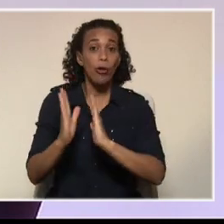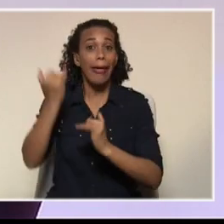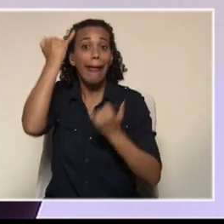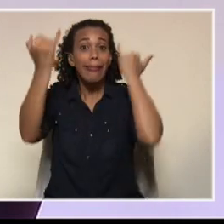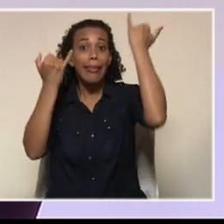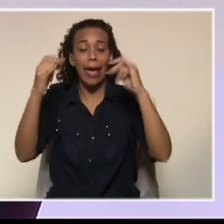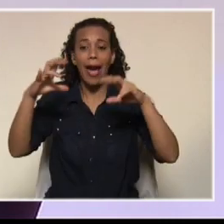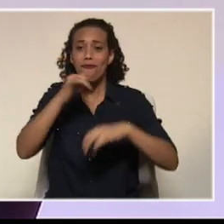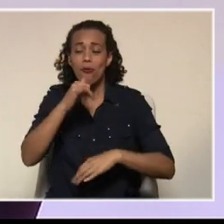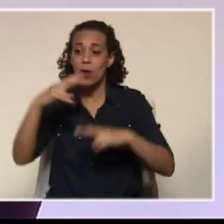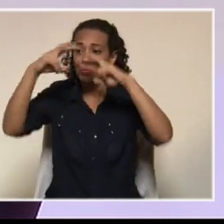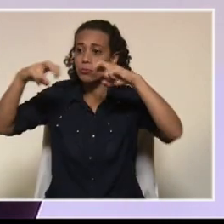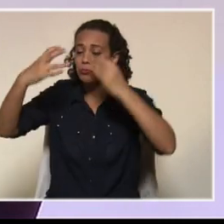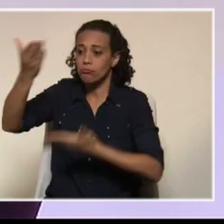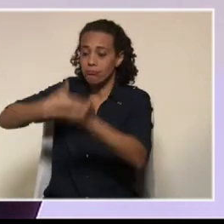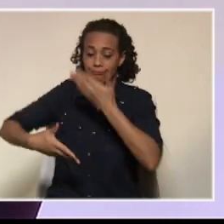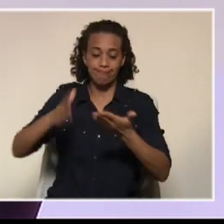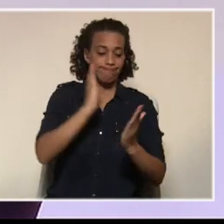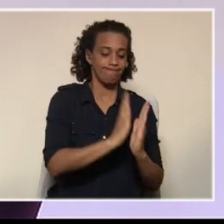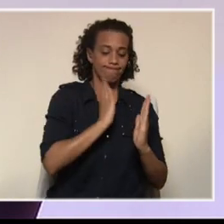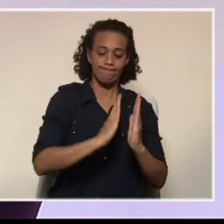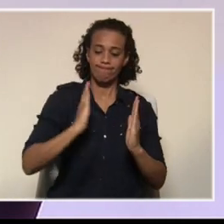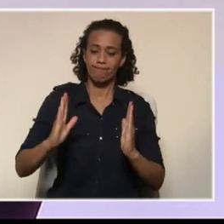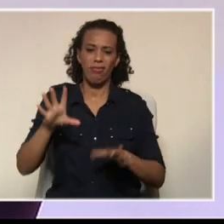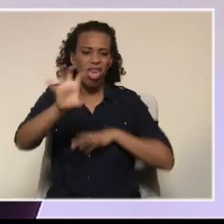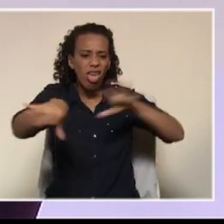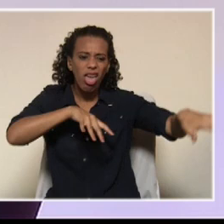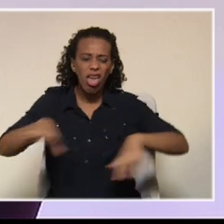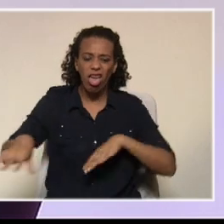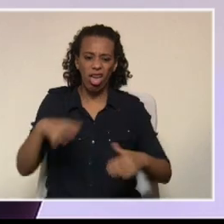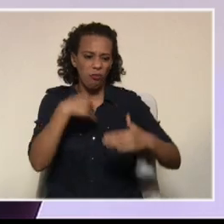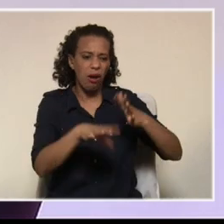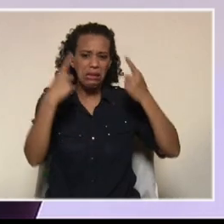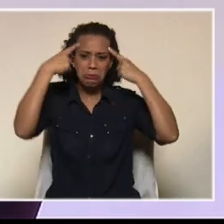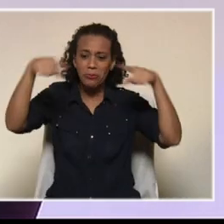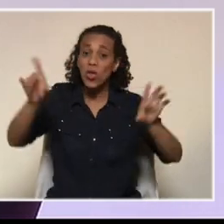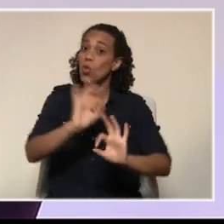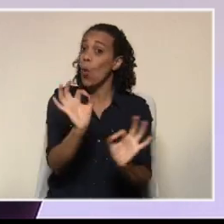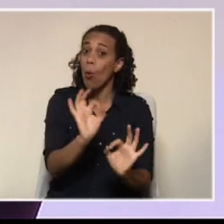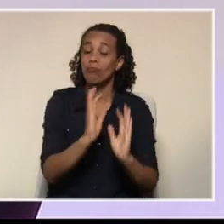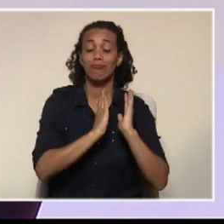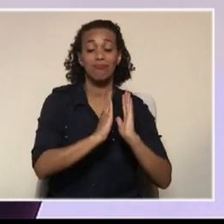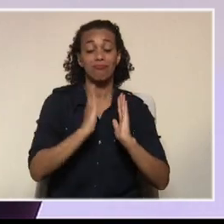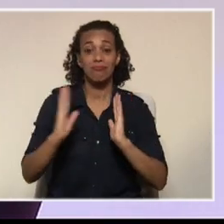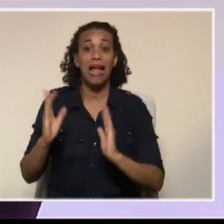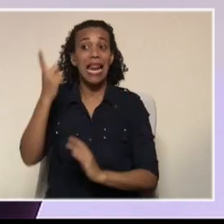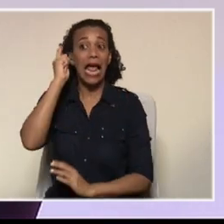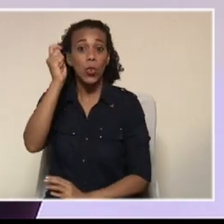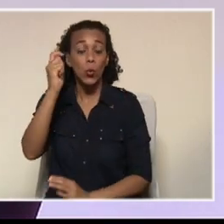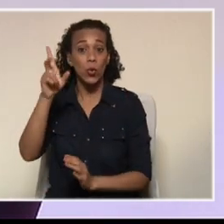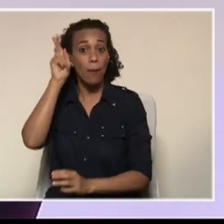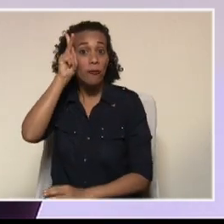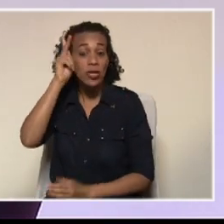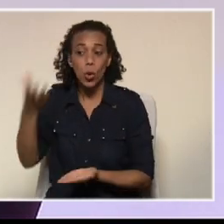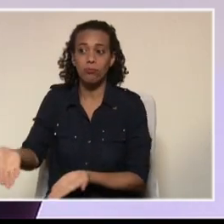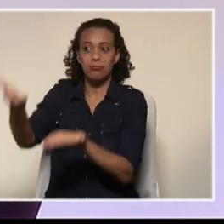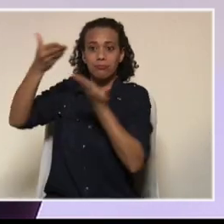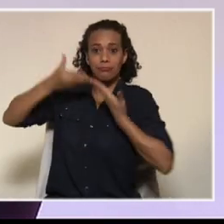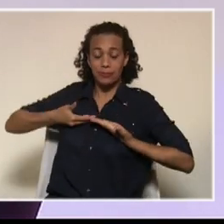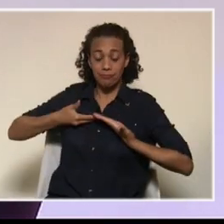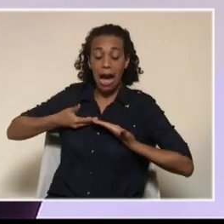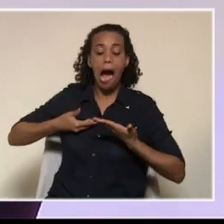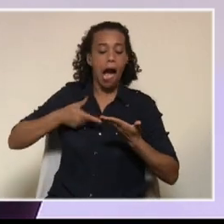toda la información. Aquí también es importante las asesorías o las tutorías de los docentes, es decir, los